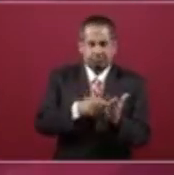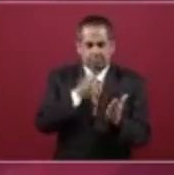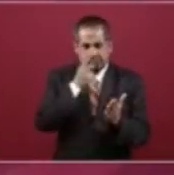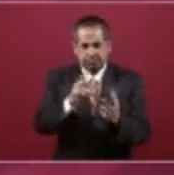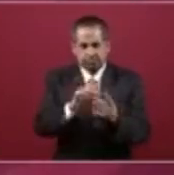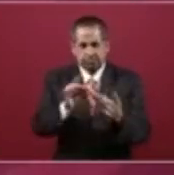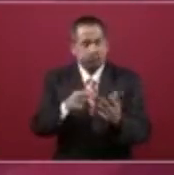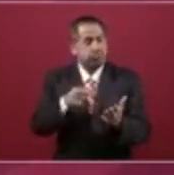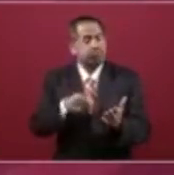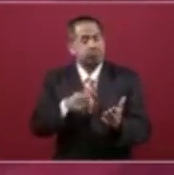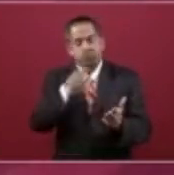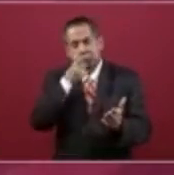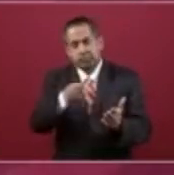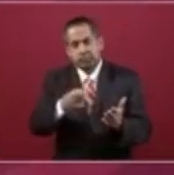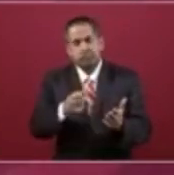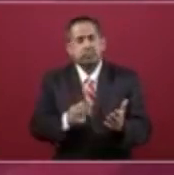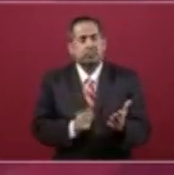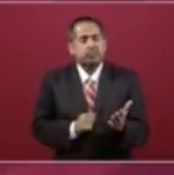se